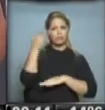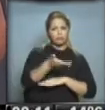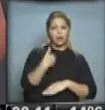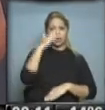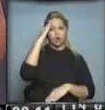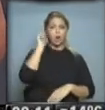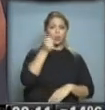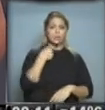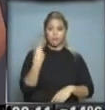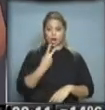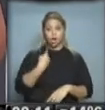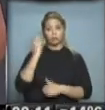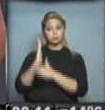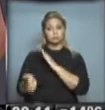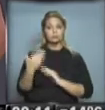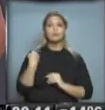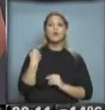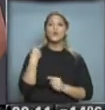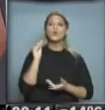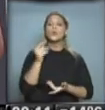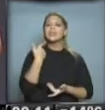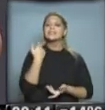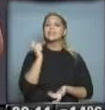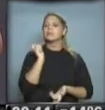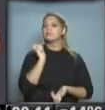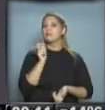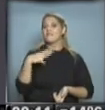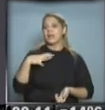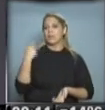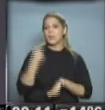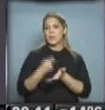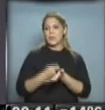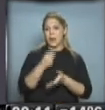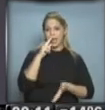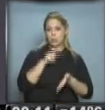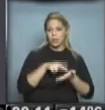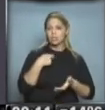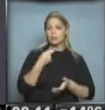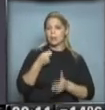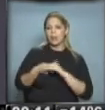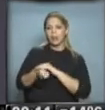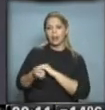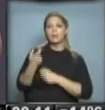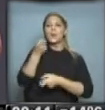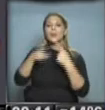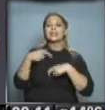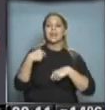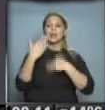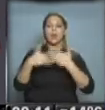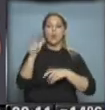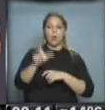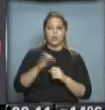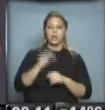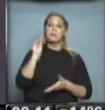estaban prófugos por una causa que tiene que ver con evasión impositiva y con lavado de dinero en la venta de jugadores ahora compartimos